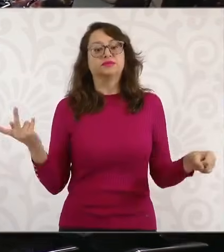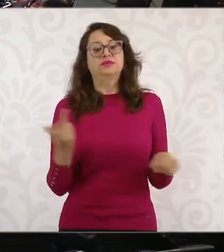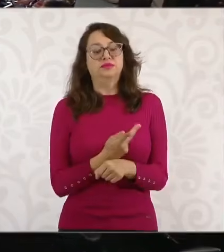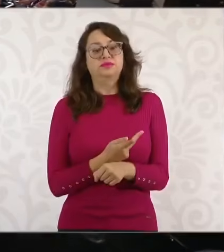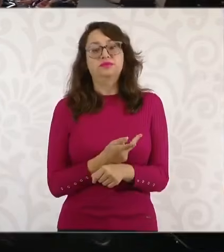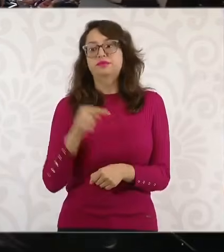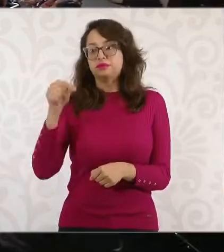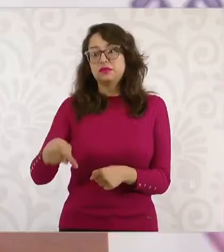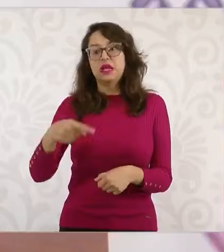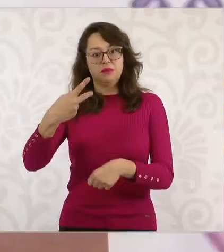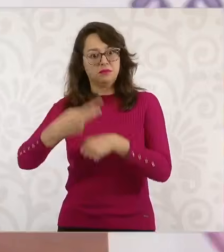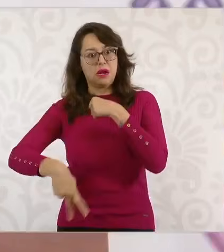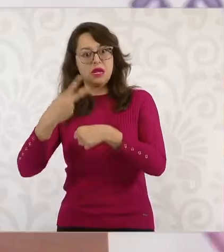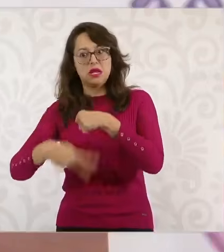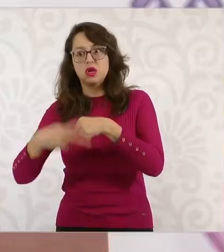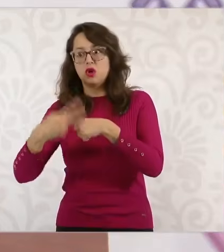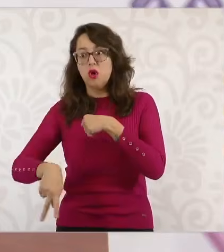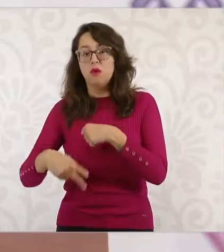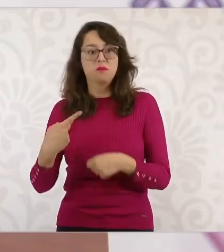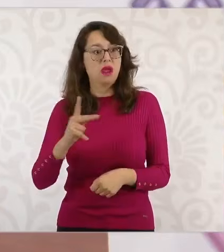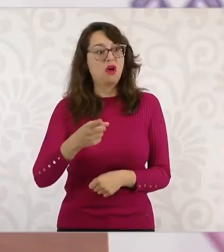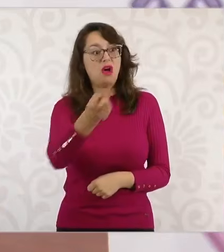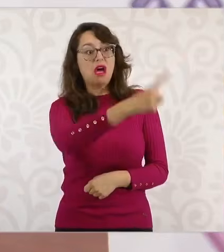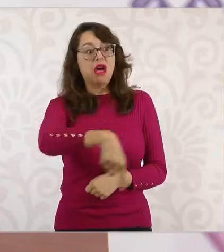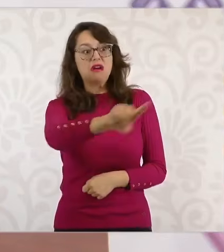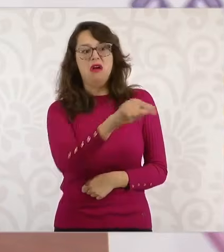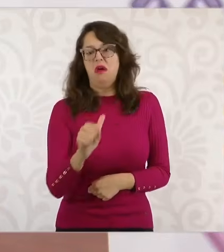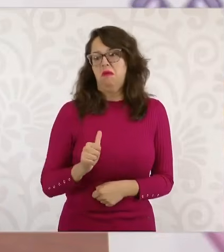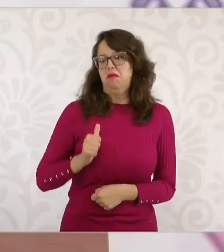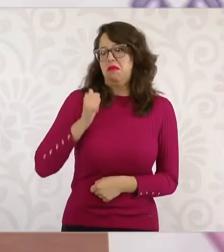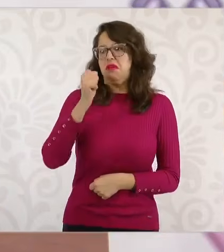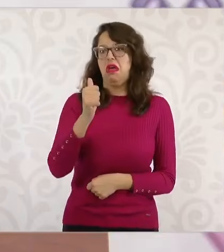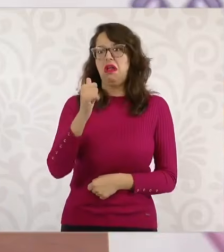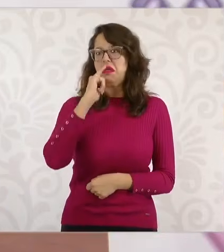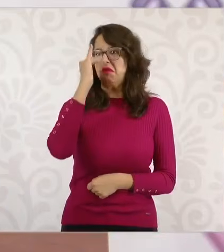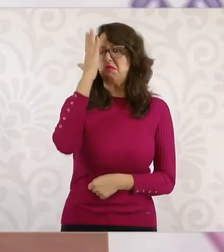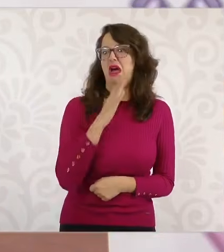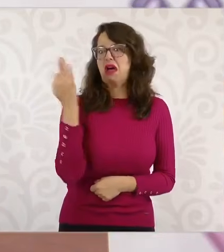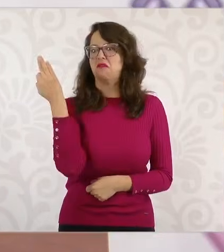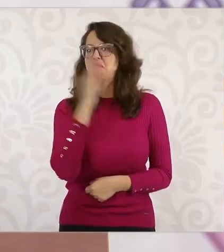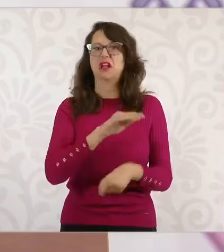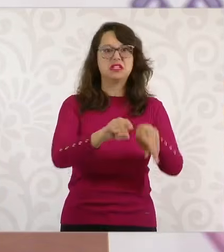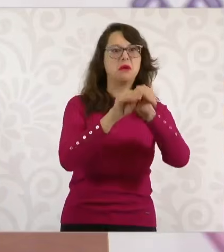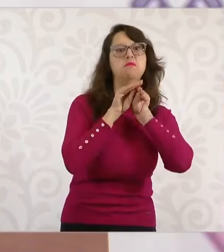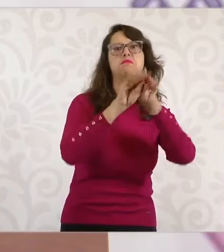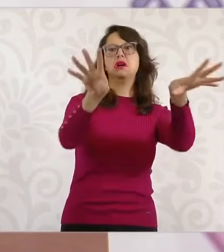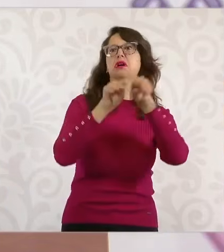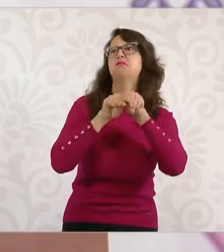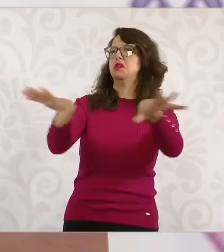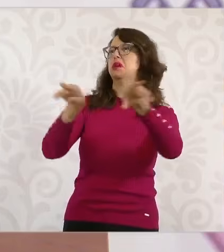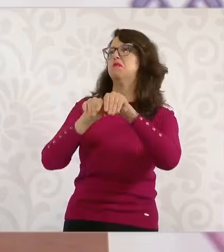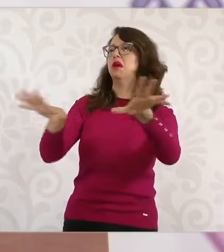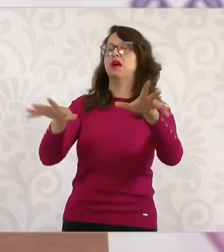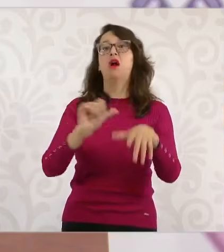temores. Eran imágenes falsas promovidas desde México y promovidas desde otros